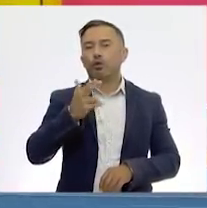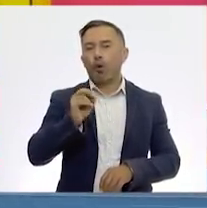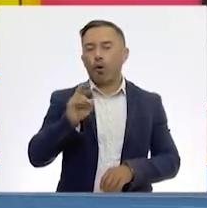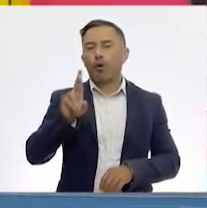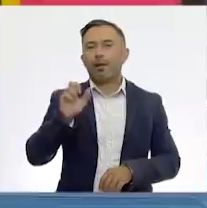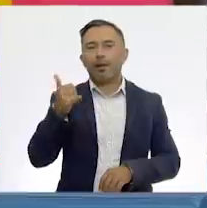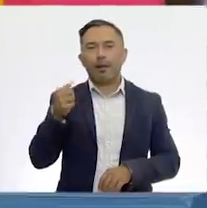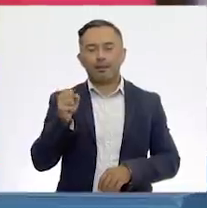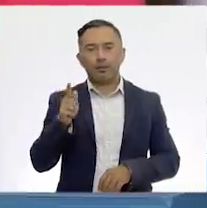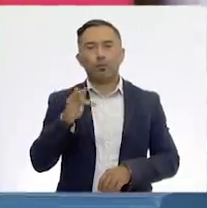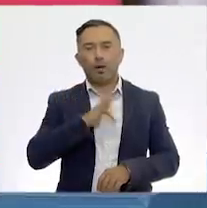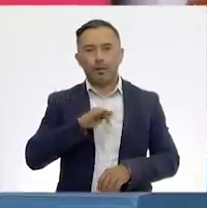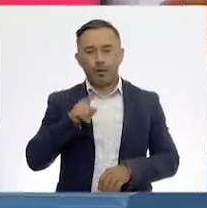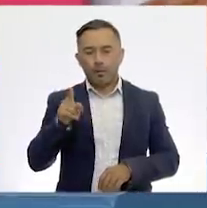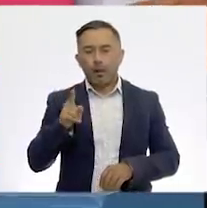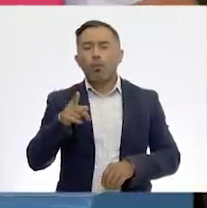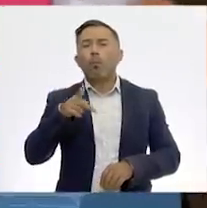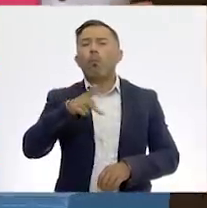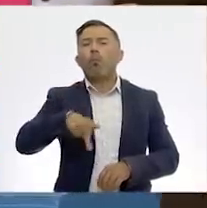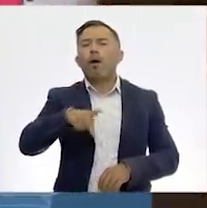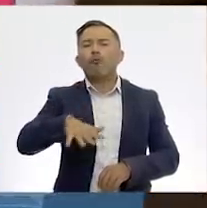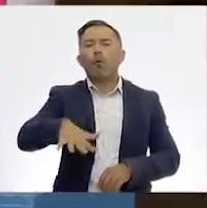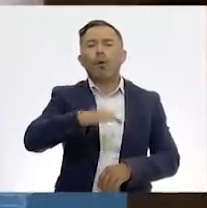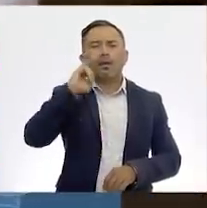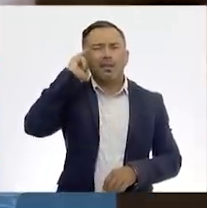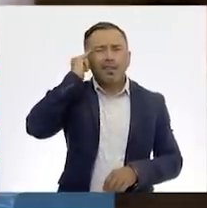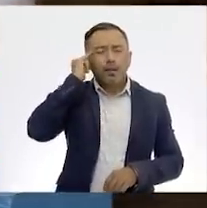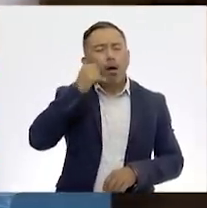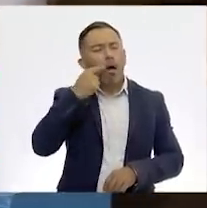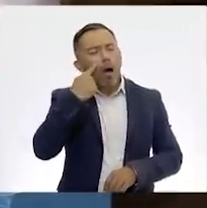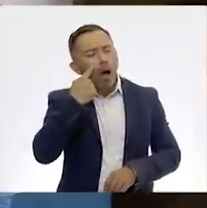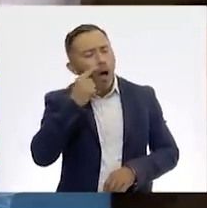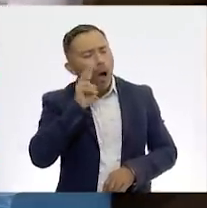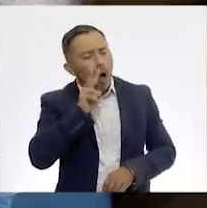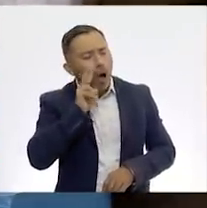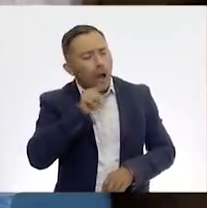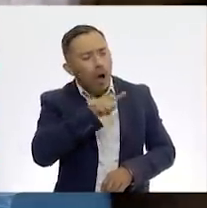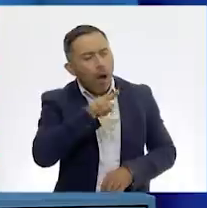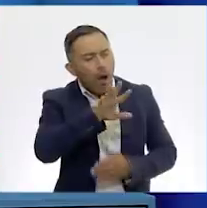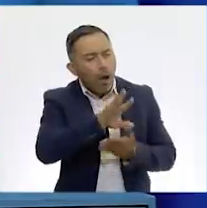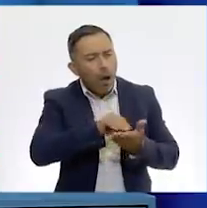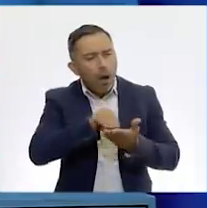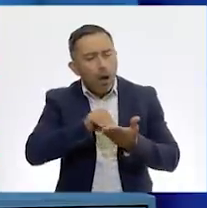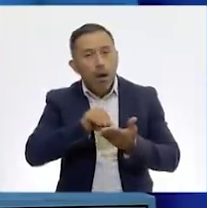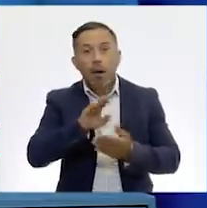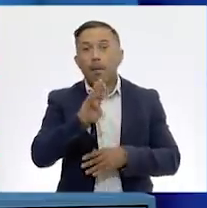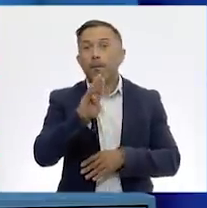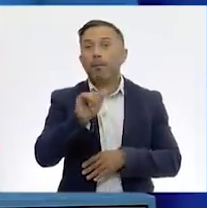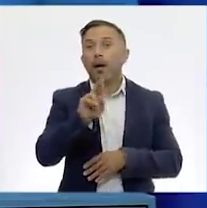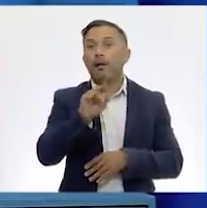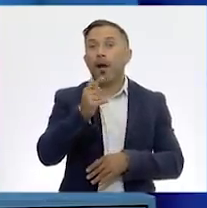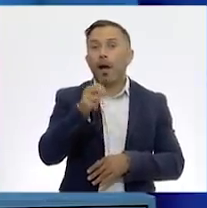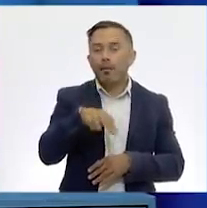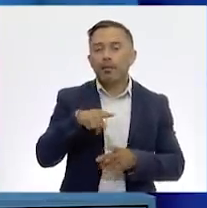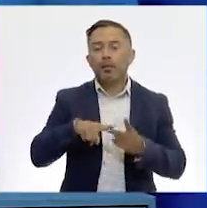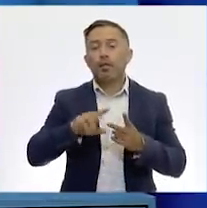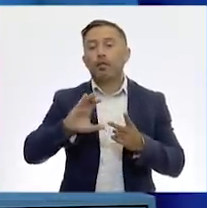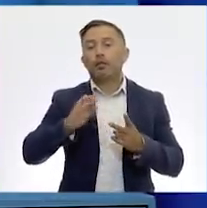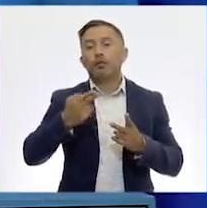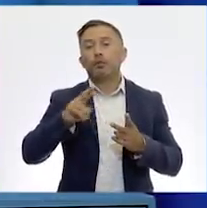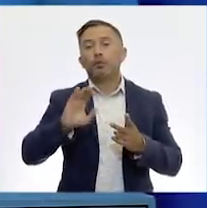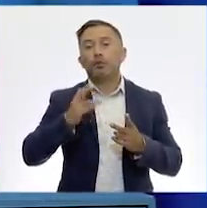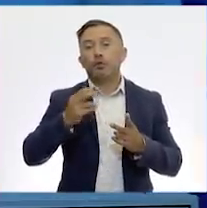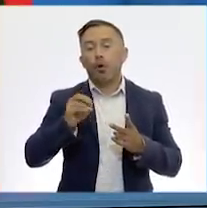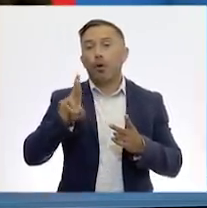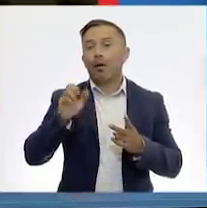Entonces, Barragán junto con Chucho Reyes le dan color a la arquitectura mexicana, algo que en ese